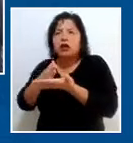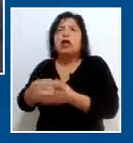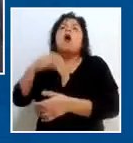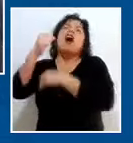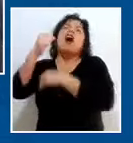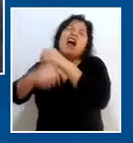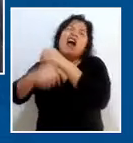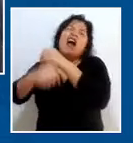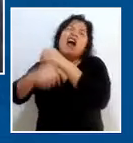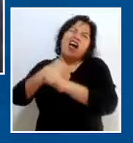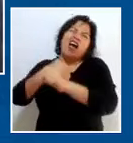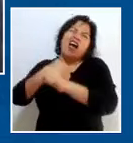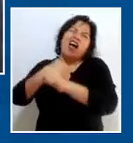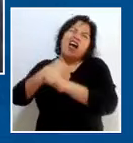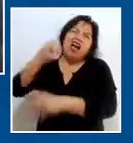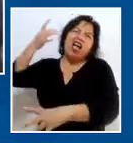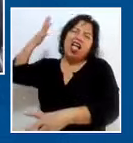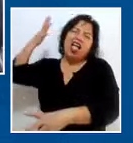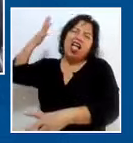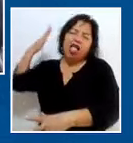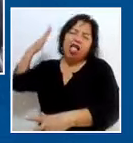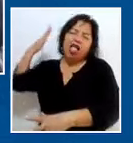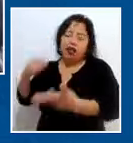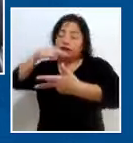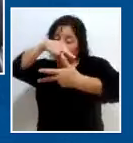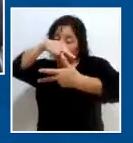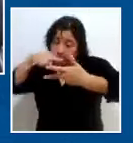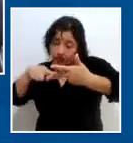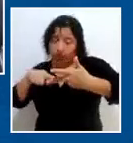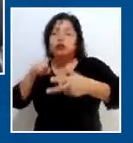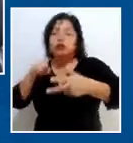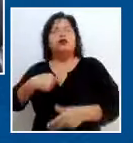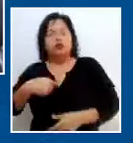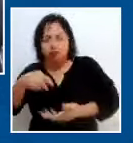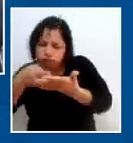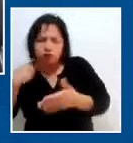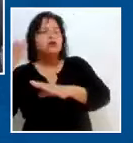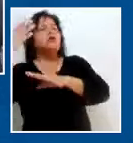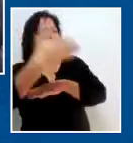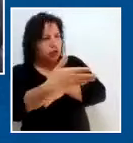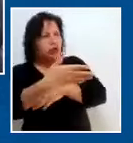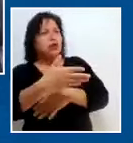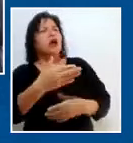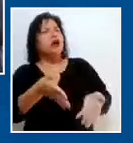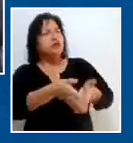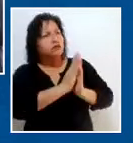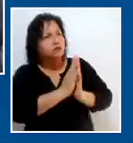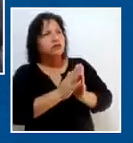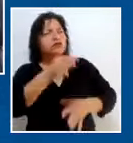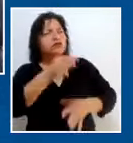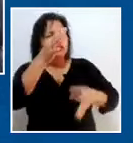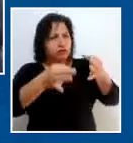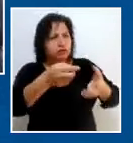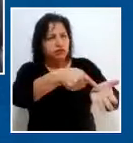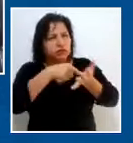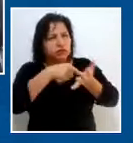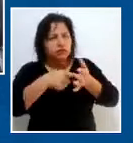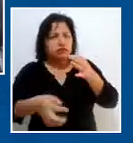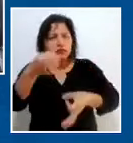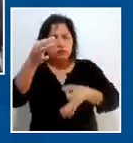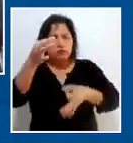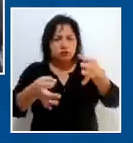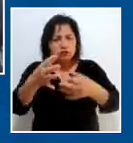son supuestos bajo los cuales yo puedo presentar un recurso de apelación. Este recurso de apelación se